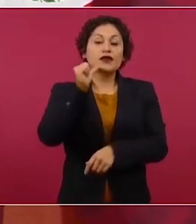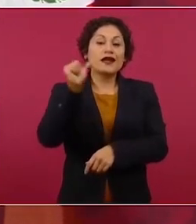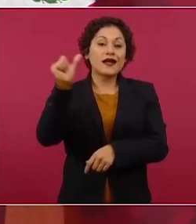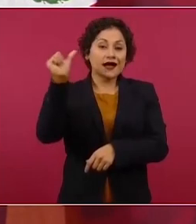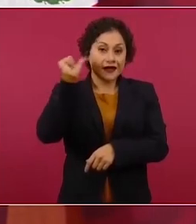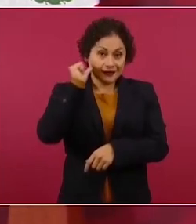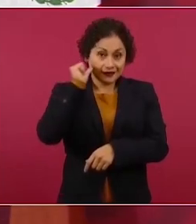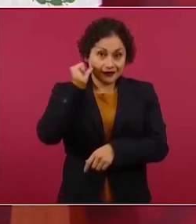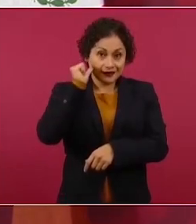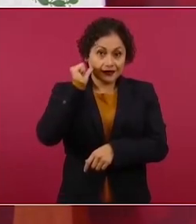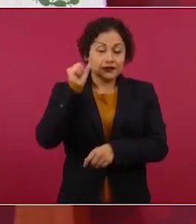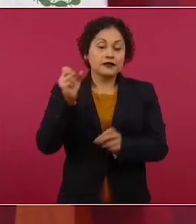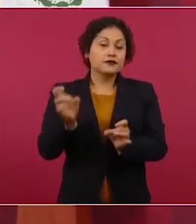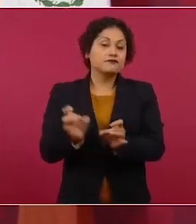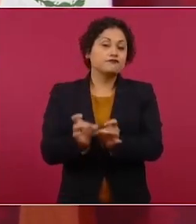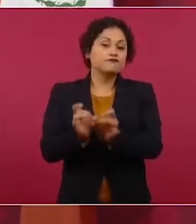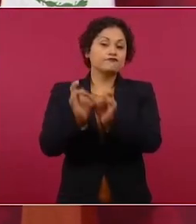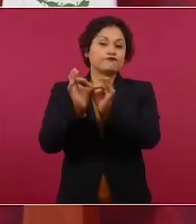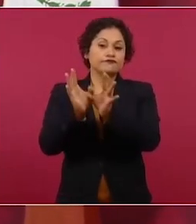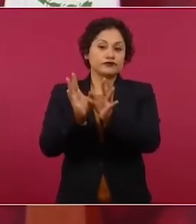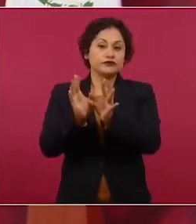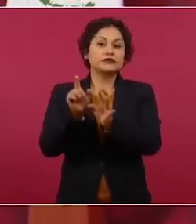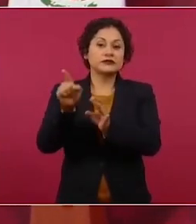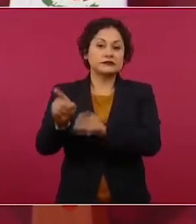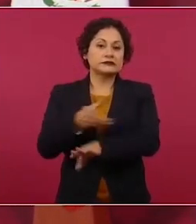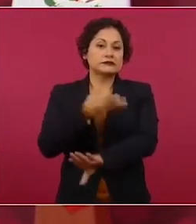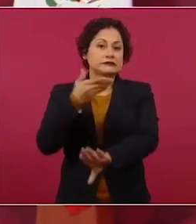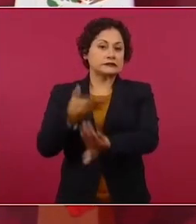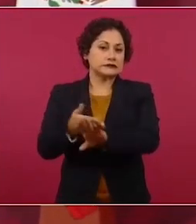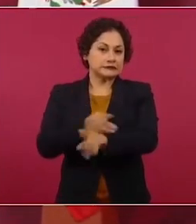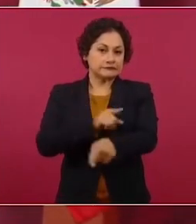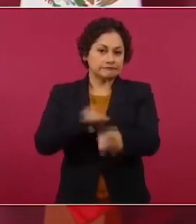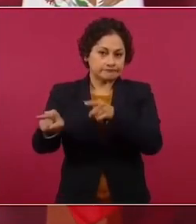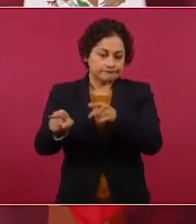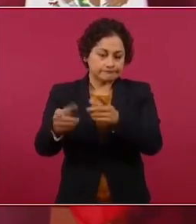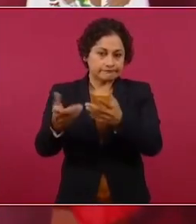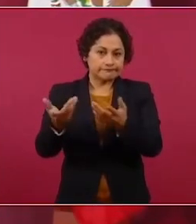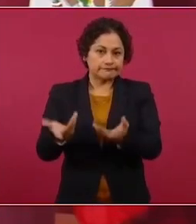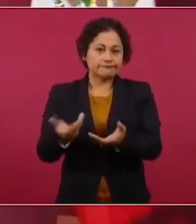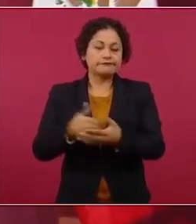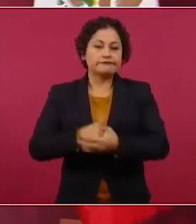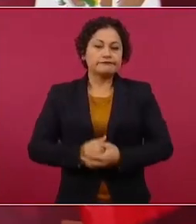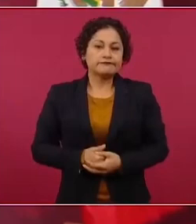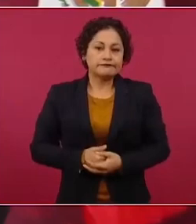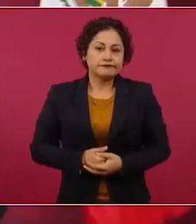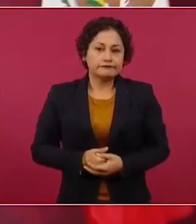víctima de un atentado. Afortunadamente no hubo